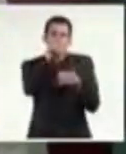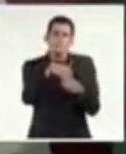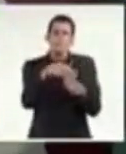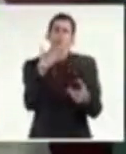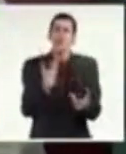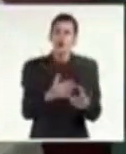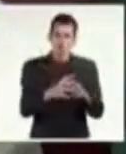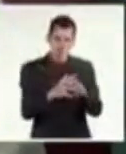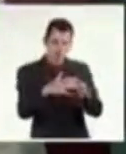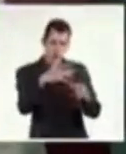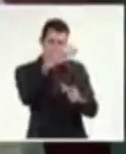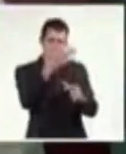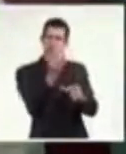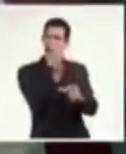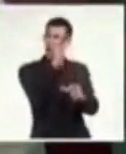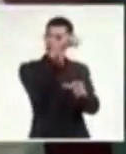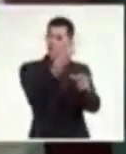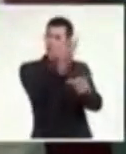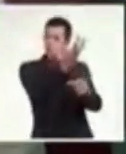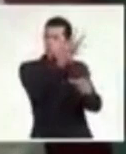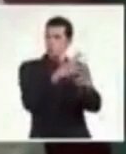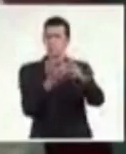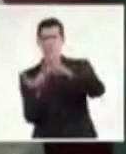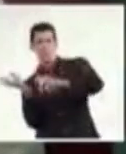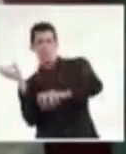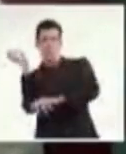que creáramos armas nosotros mismos